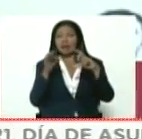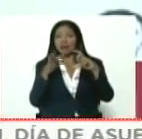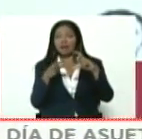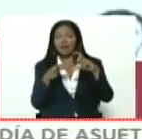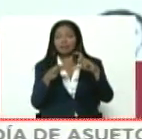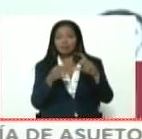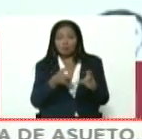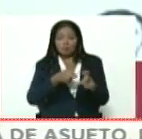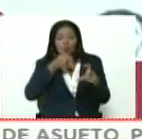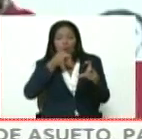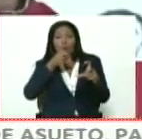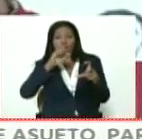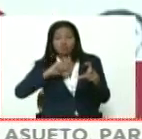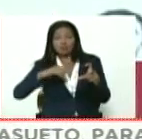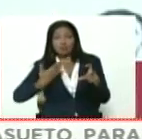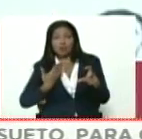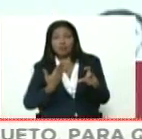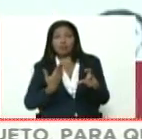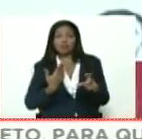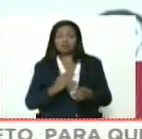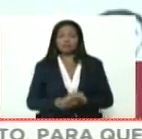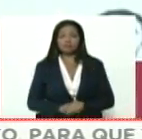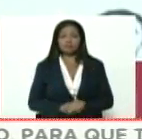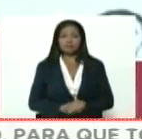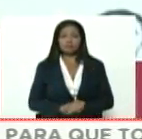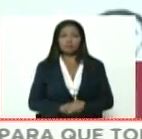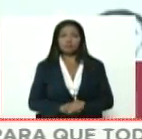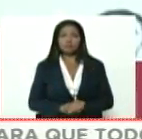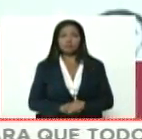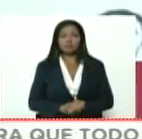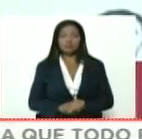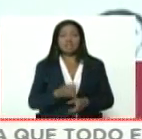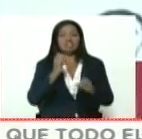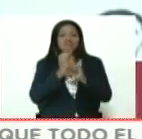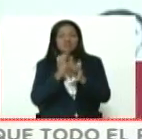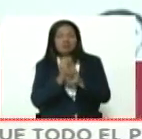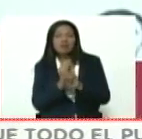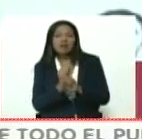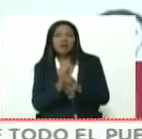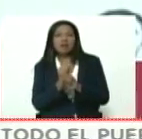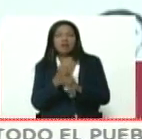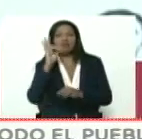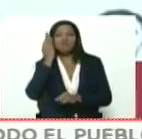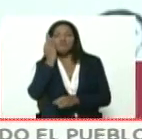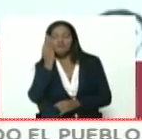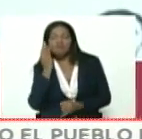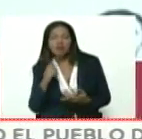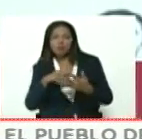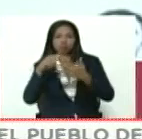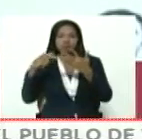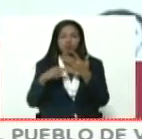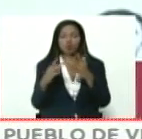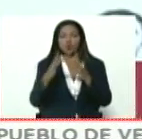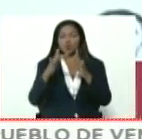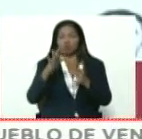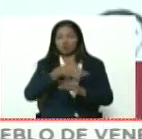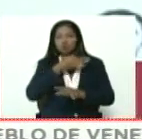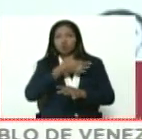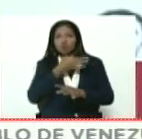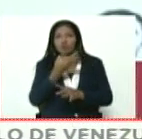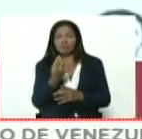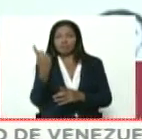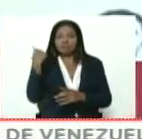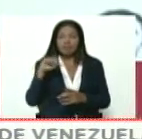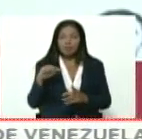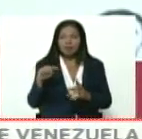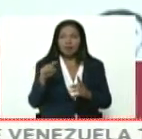QR, la cuenta, internet, Facebook, todas las redes sociales, tienen que ser